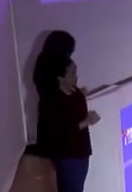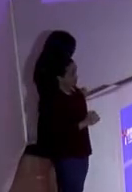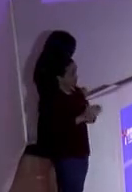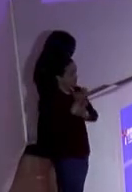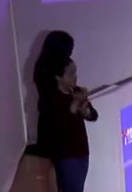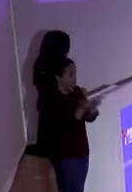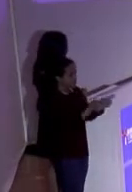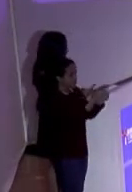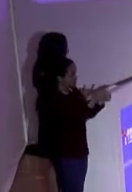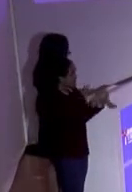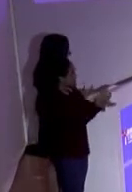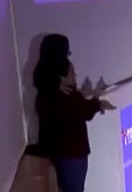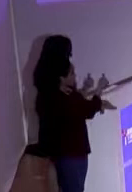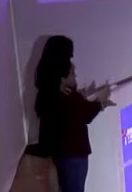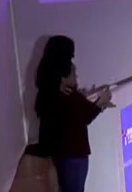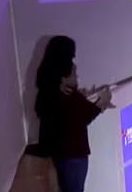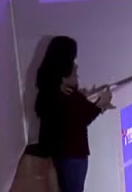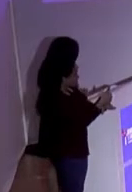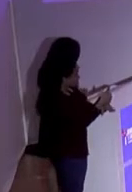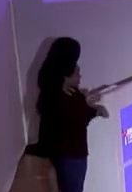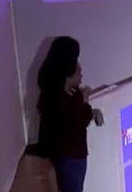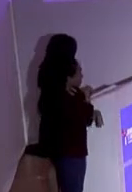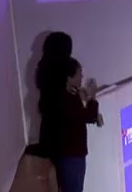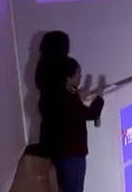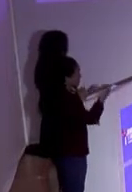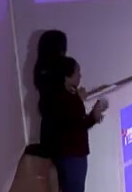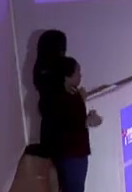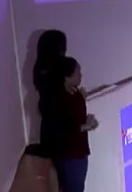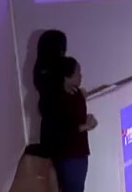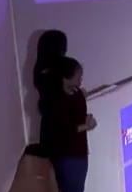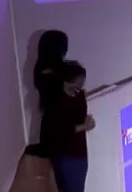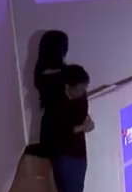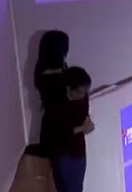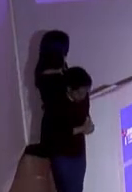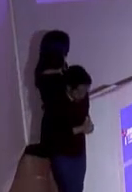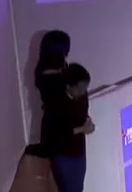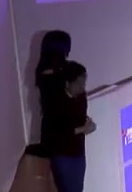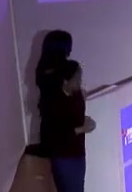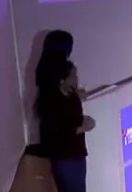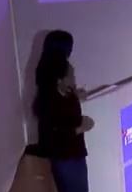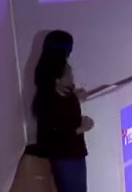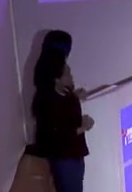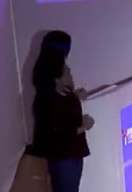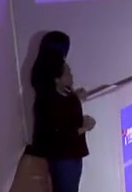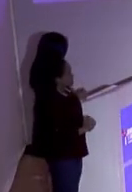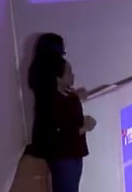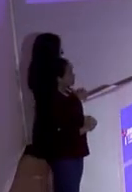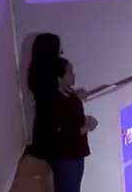Bienvenidos, director, le entrego la palabra.